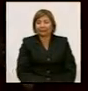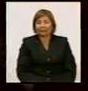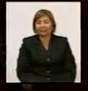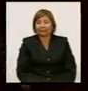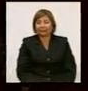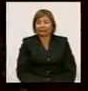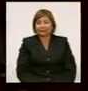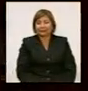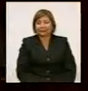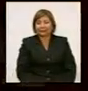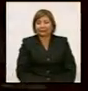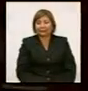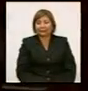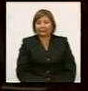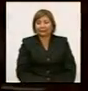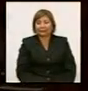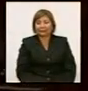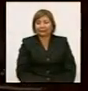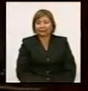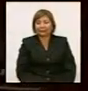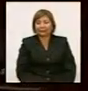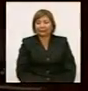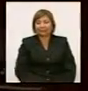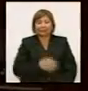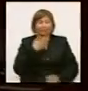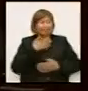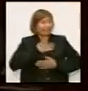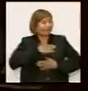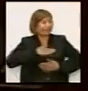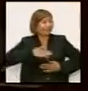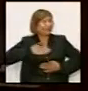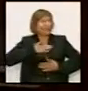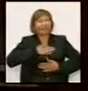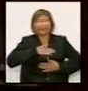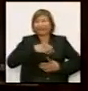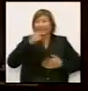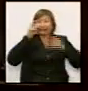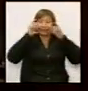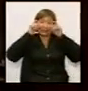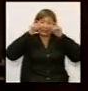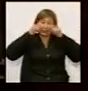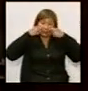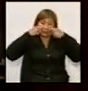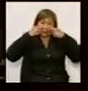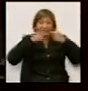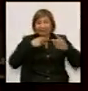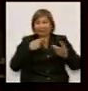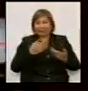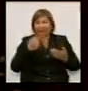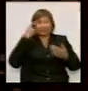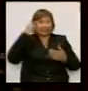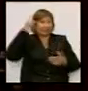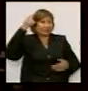a ratos me da gusto cerrar los ojos y